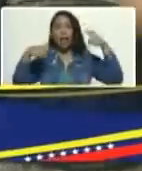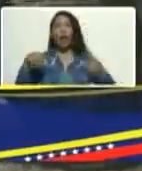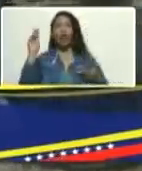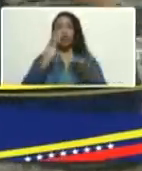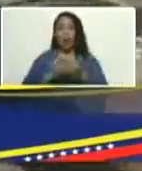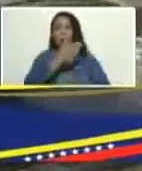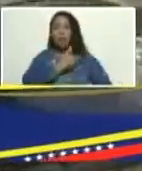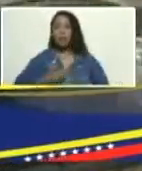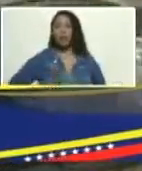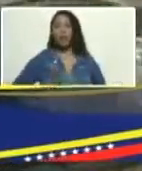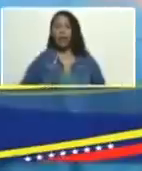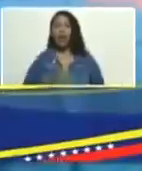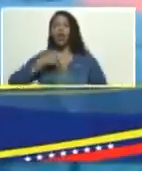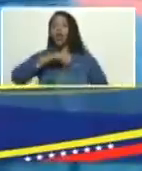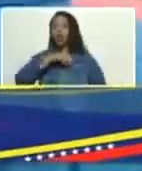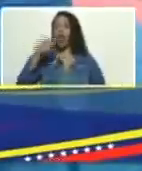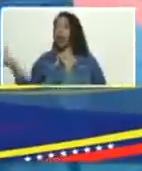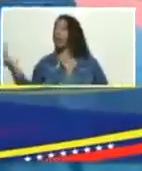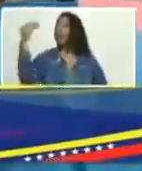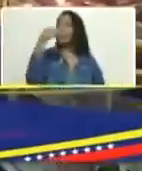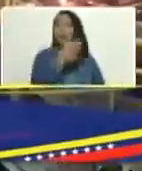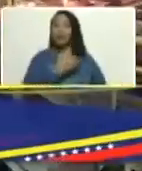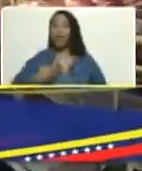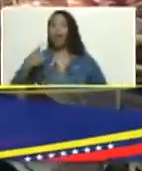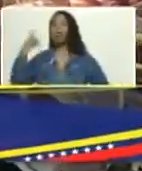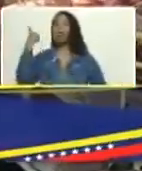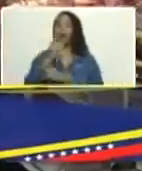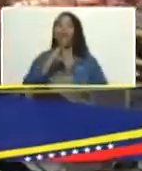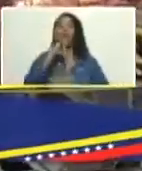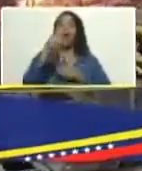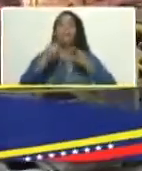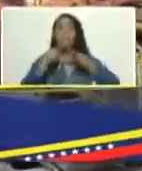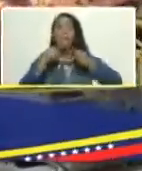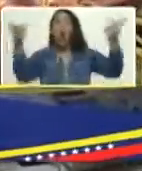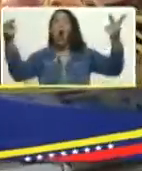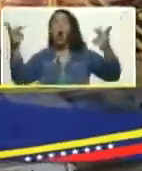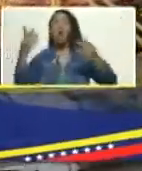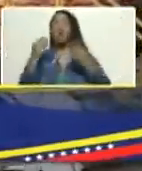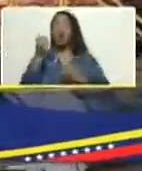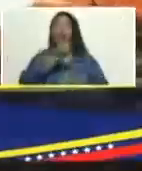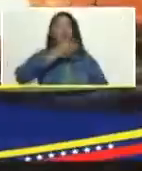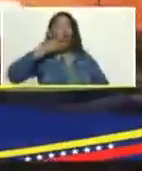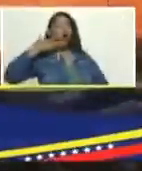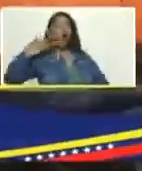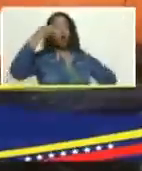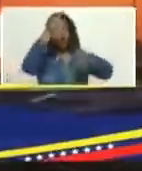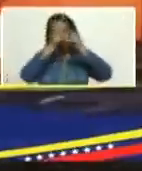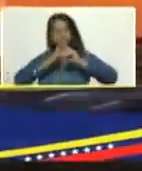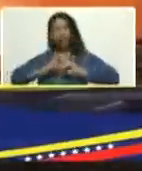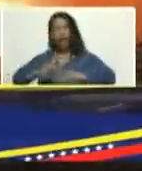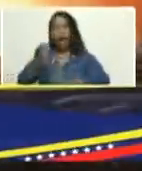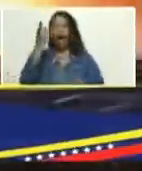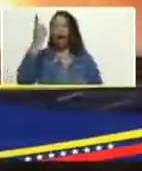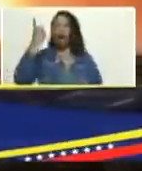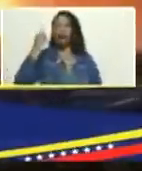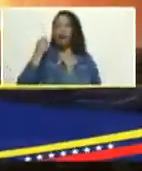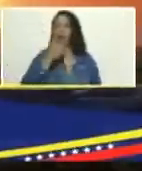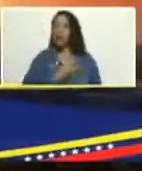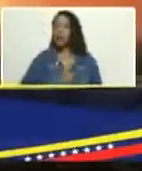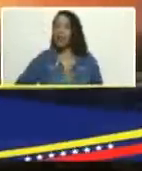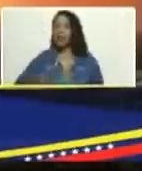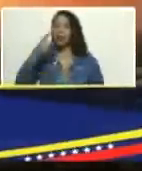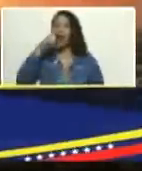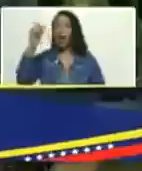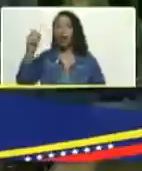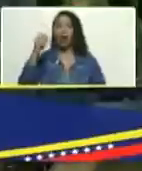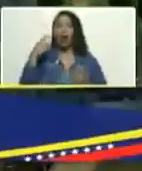presidente. Nosotros además, presidente, debemos informarle con mucho orgullo y mucho honor. Ayer, presidente Nicolás,